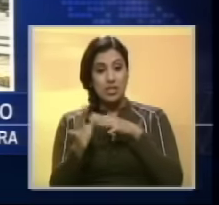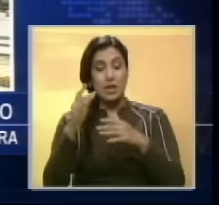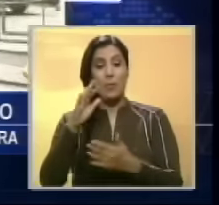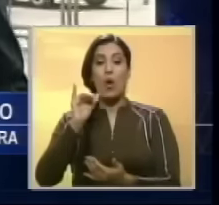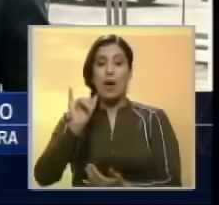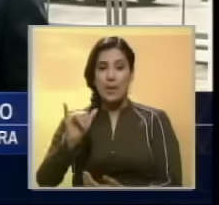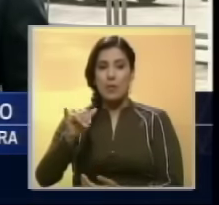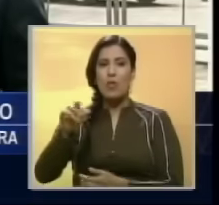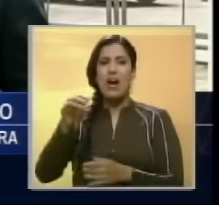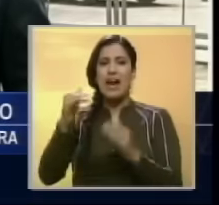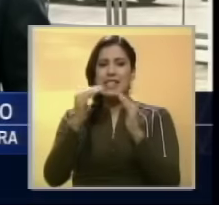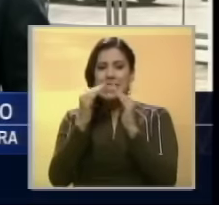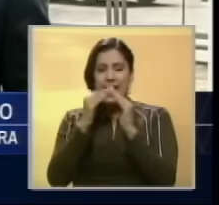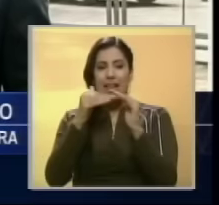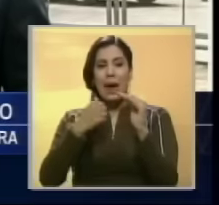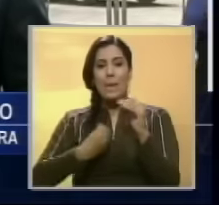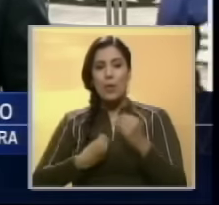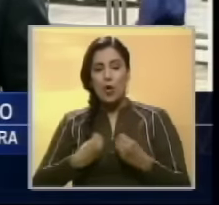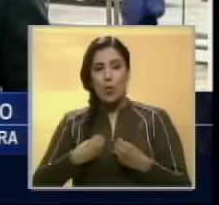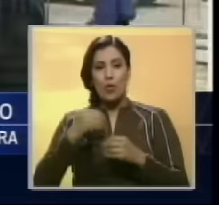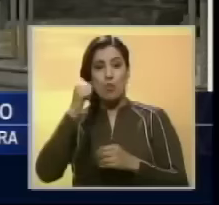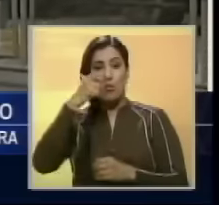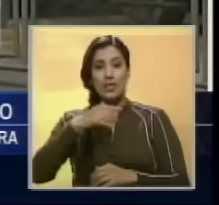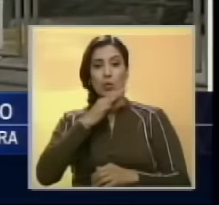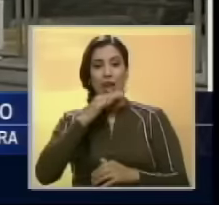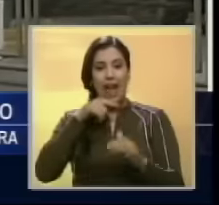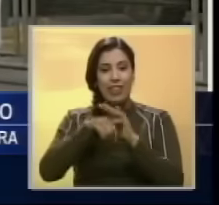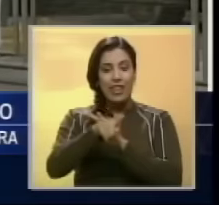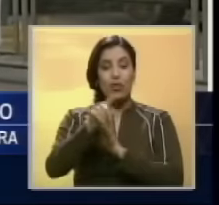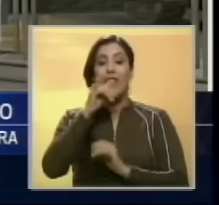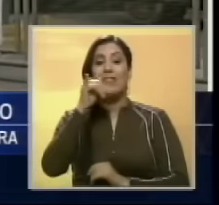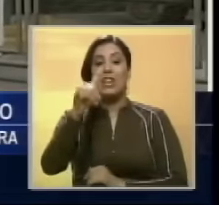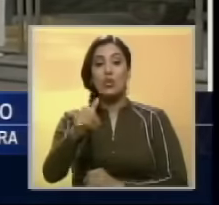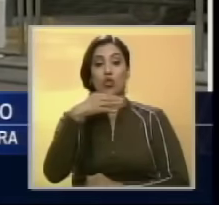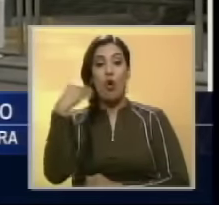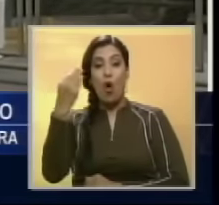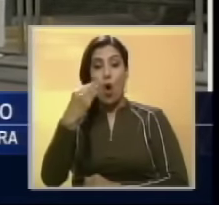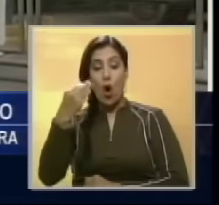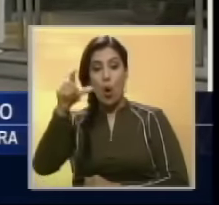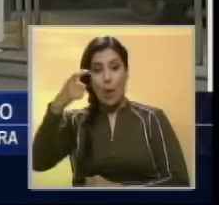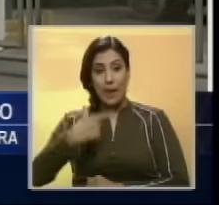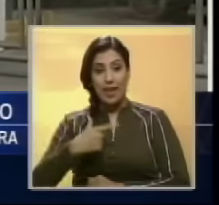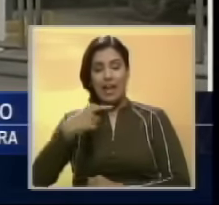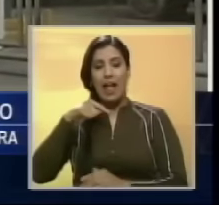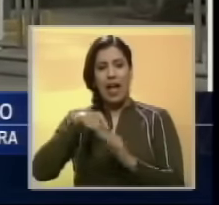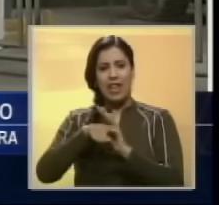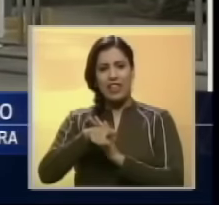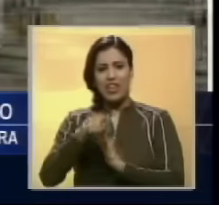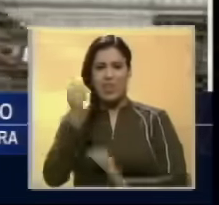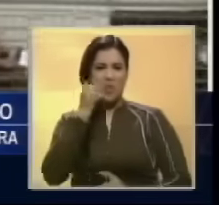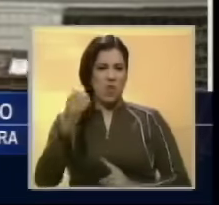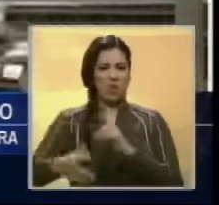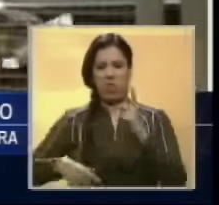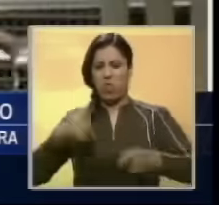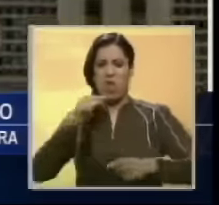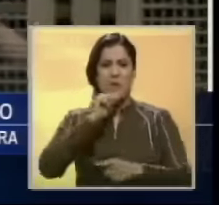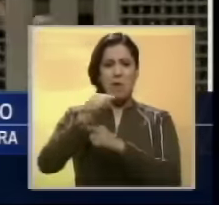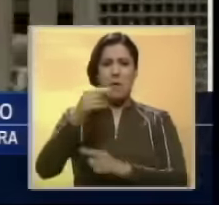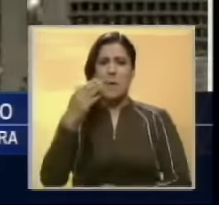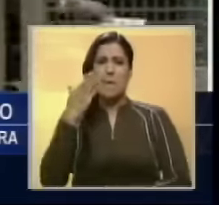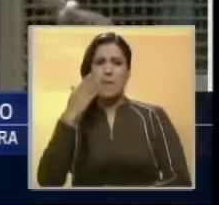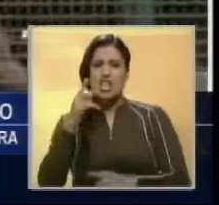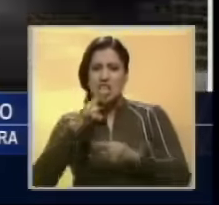específicamente en la residencia de la agraviada según la denuncia El joven José rojas había llegado de manera agresiva reclamando a